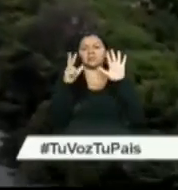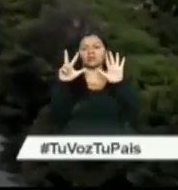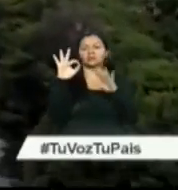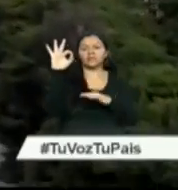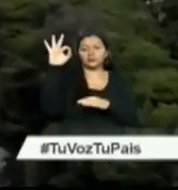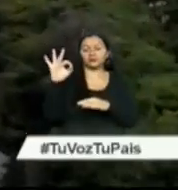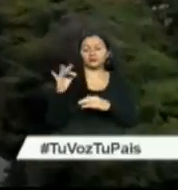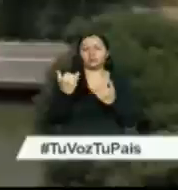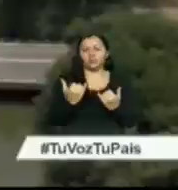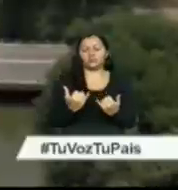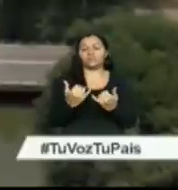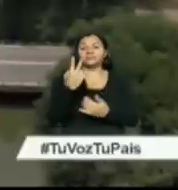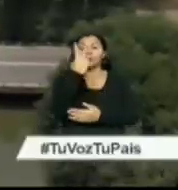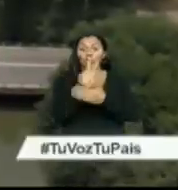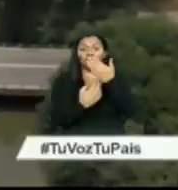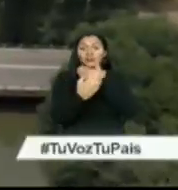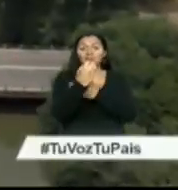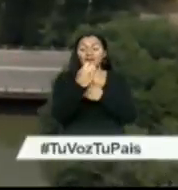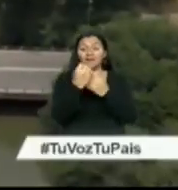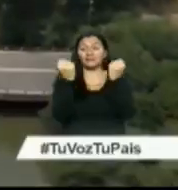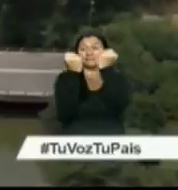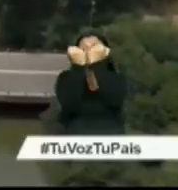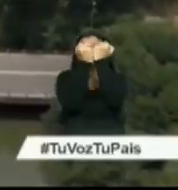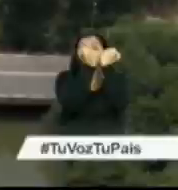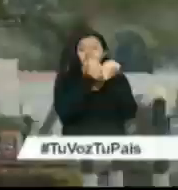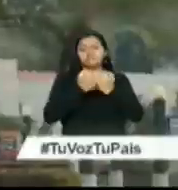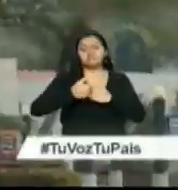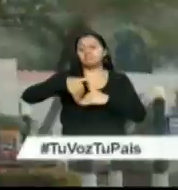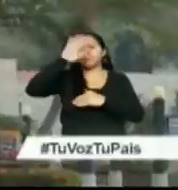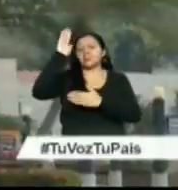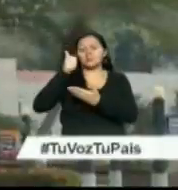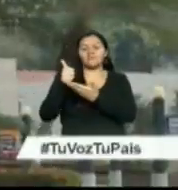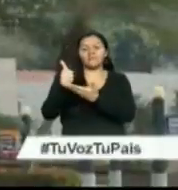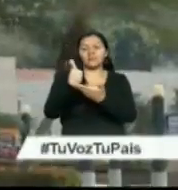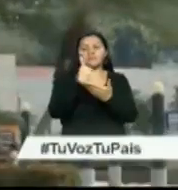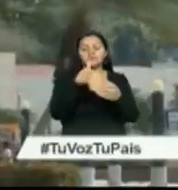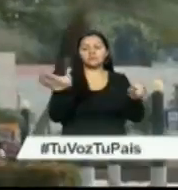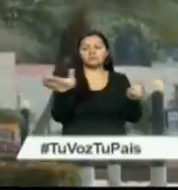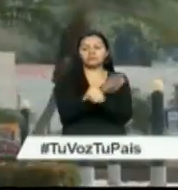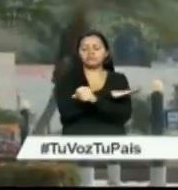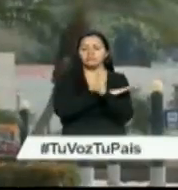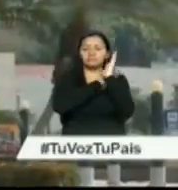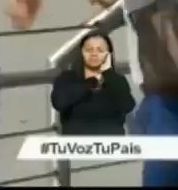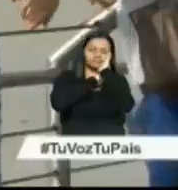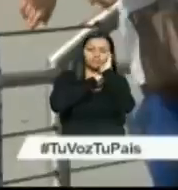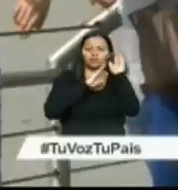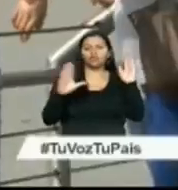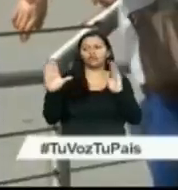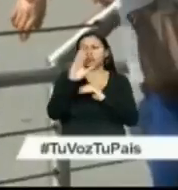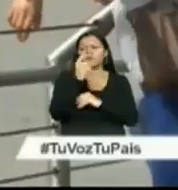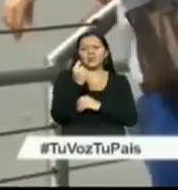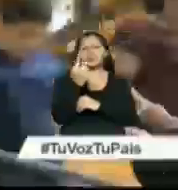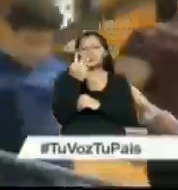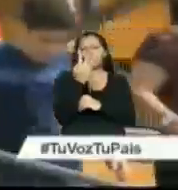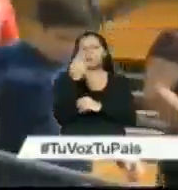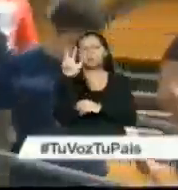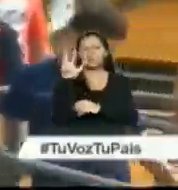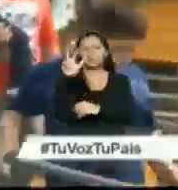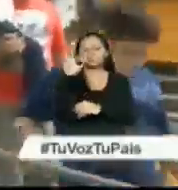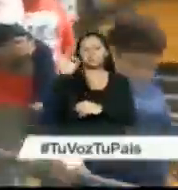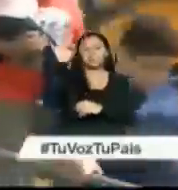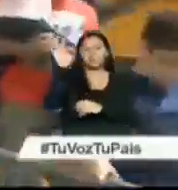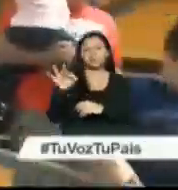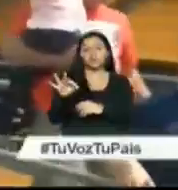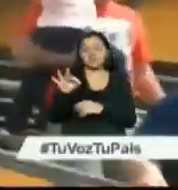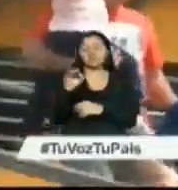hotelero, comunicó que fue uno de los más beneficiados, ya que la ocupación promedio en todo el país fue de 43%,